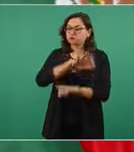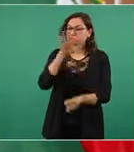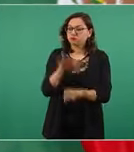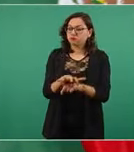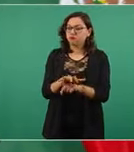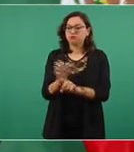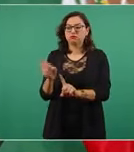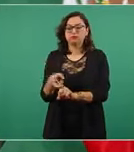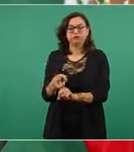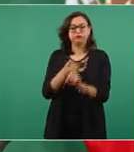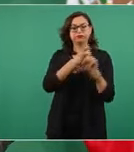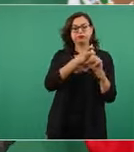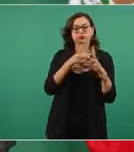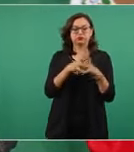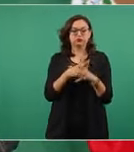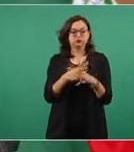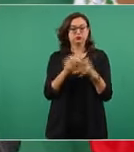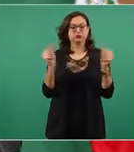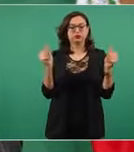en esos tiempos,